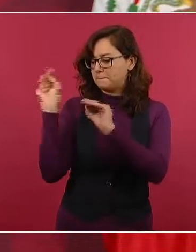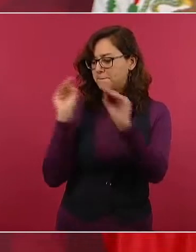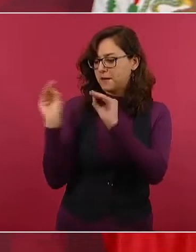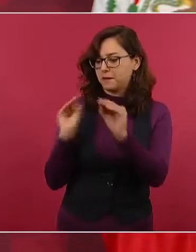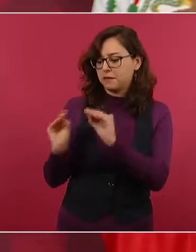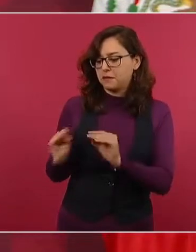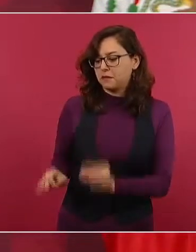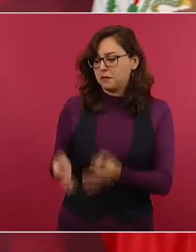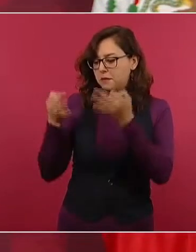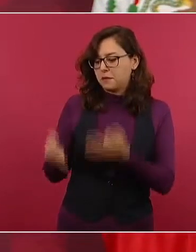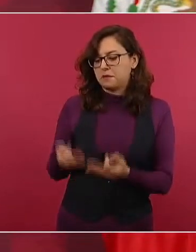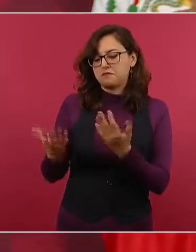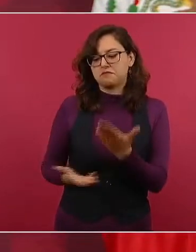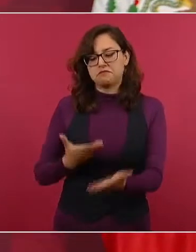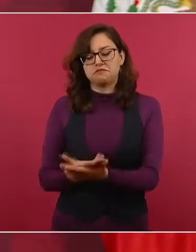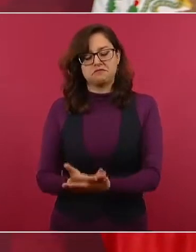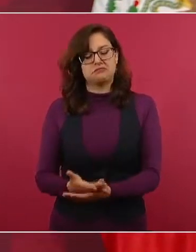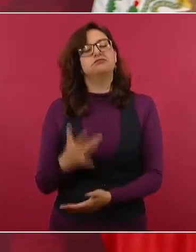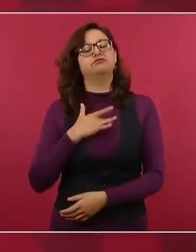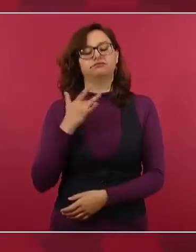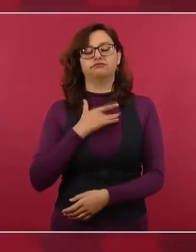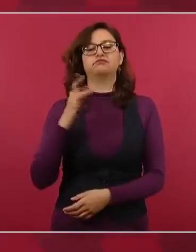desarrollo, que me siento muy orgulloso,